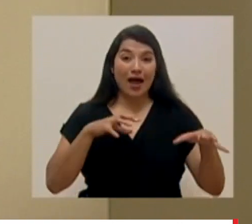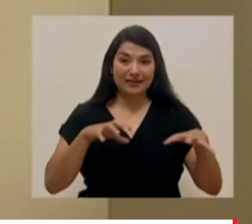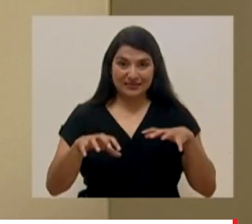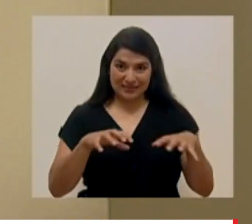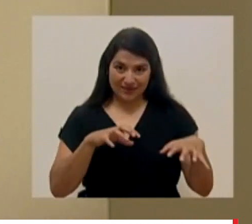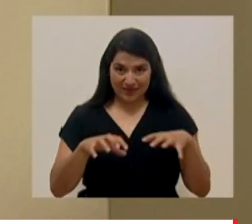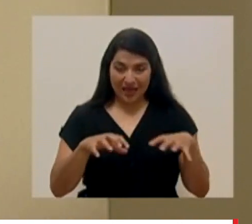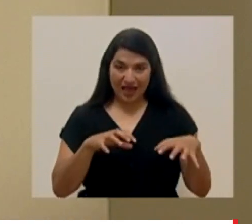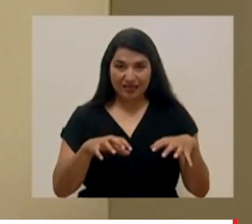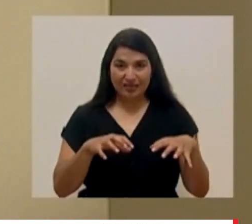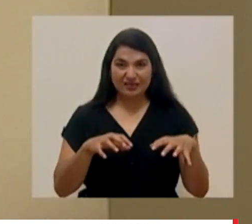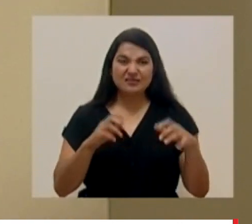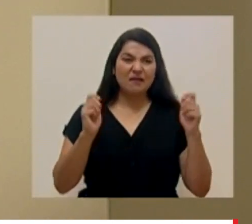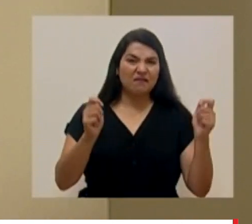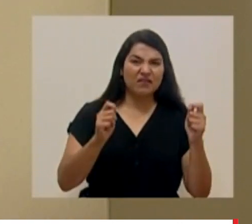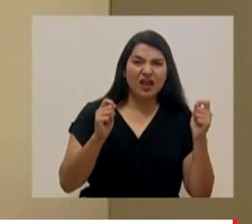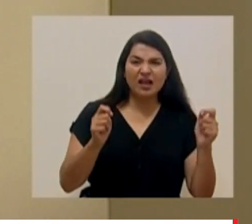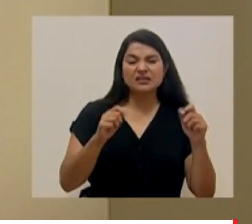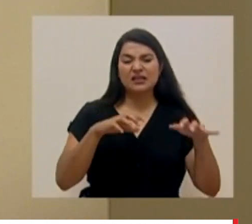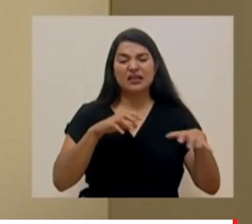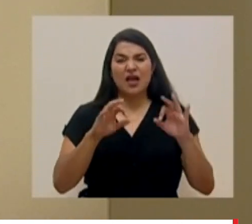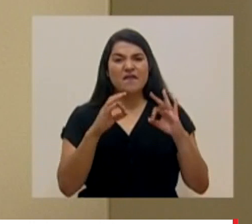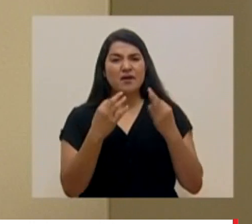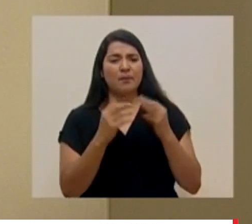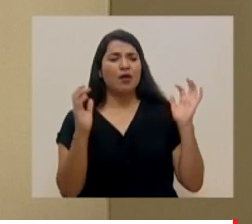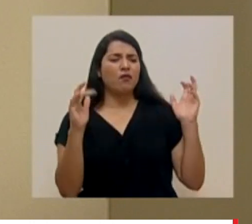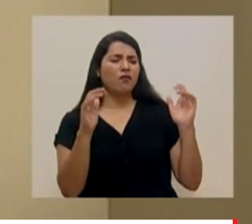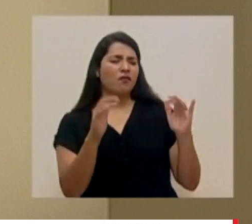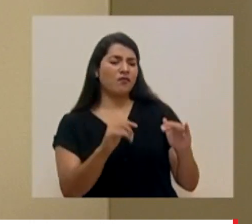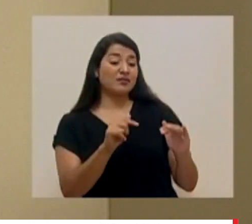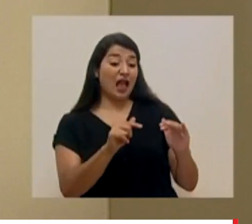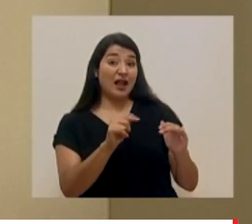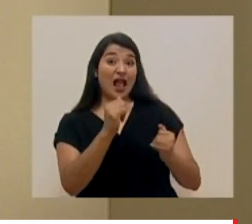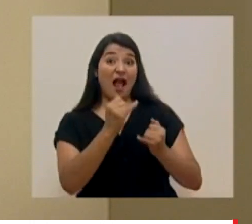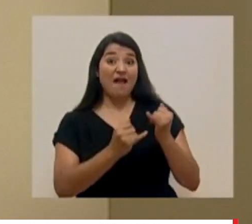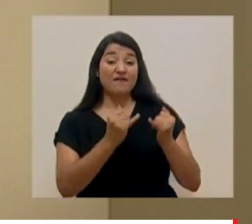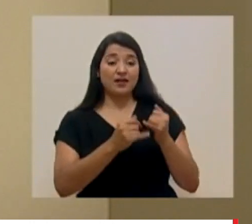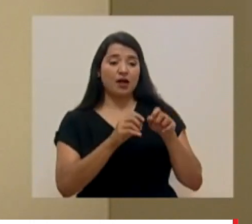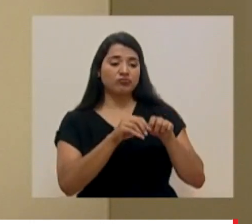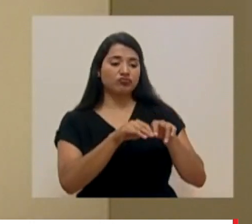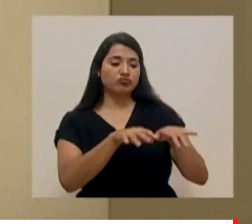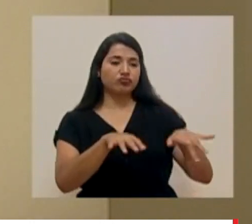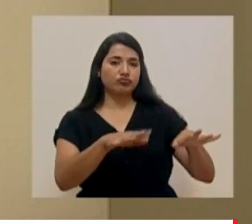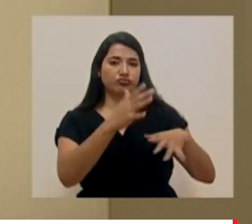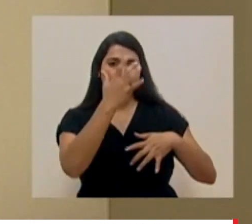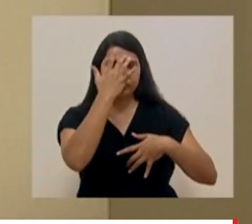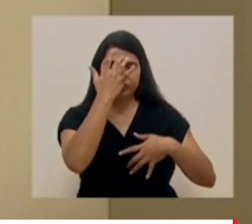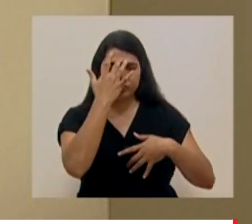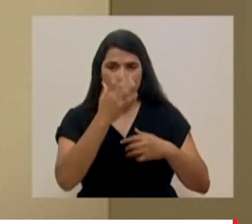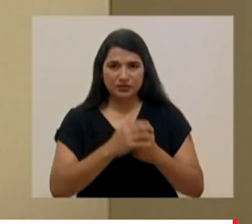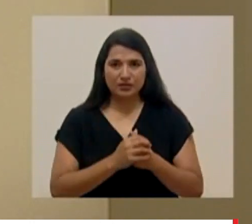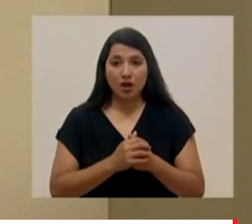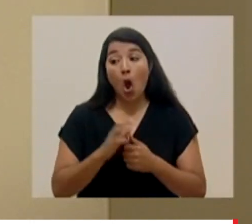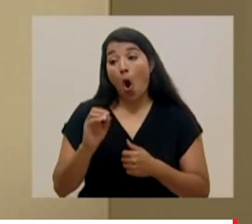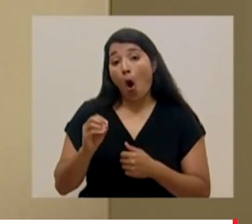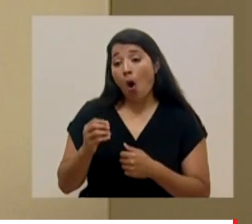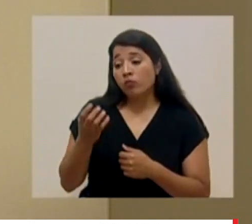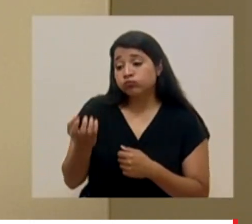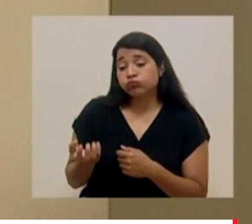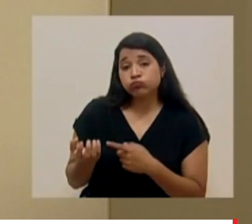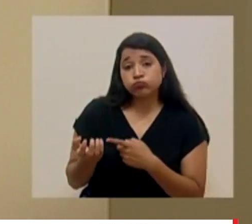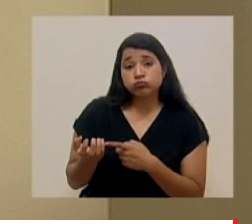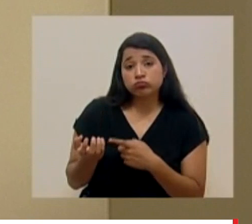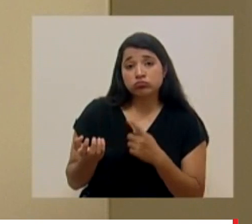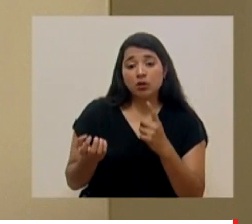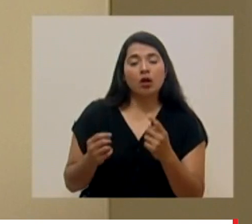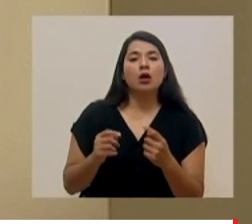salido muchas personas contagiadas o varias personas contagiadas, sean actividades de rompimiento de burbuja donde llegan si acaso 2 personas,